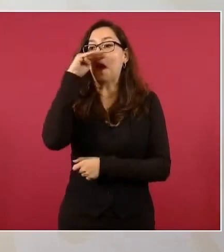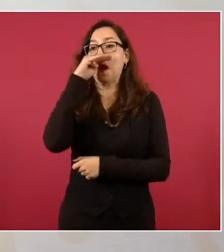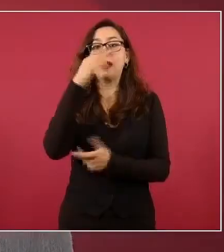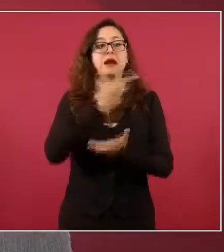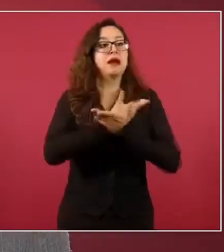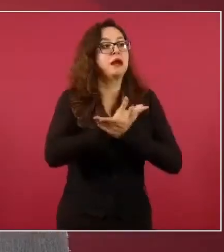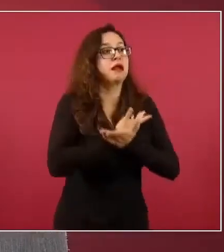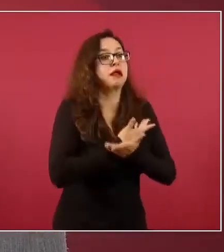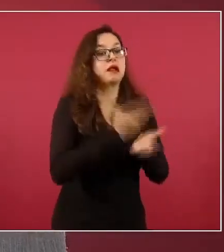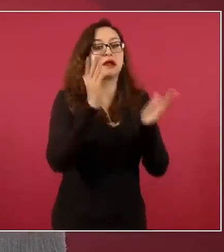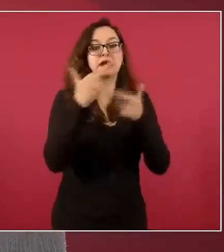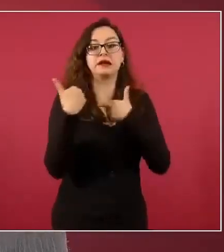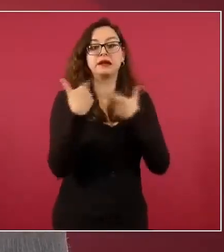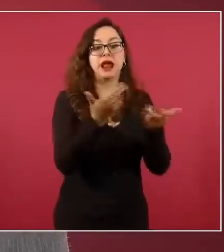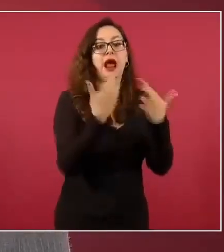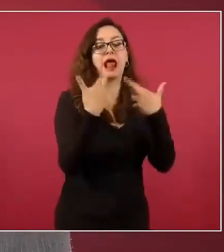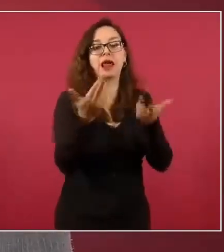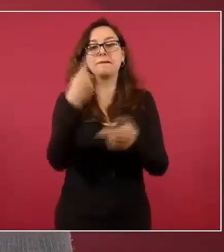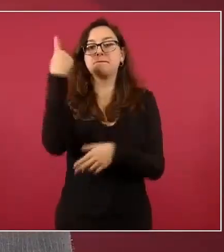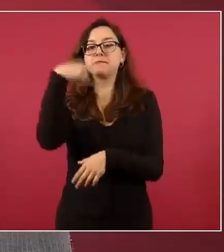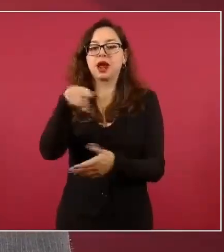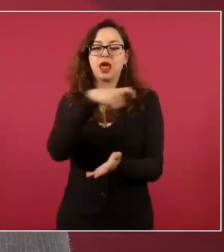la compra de los votos,